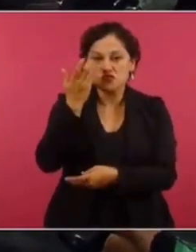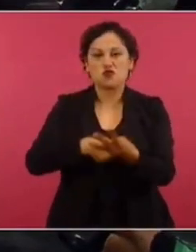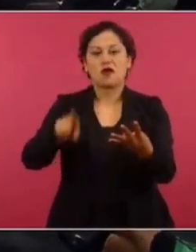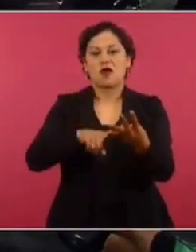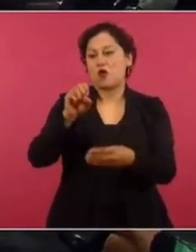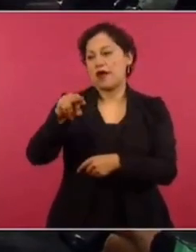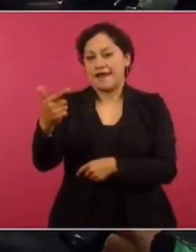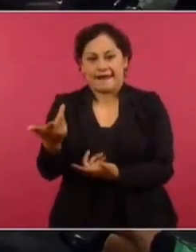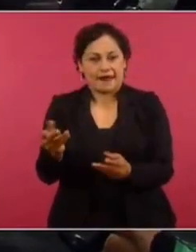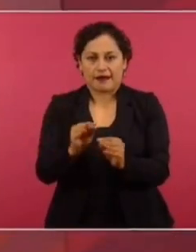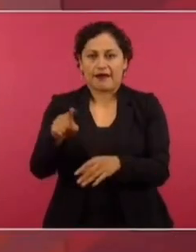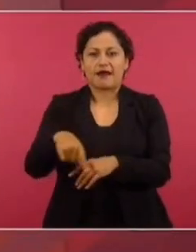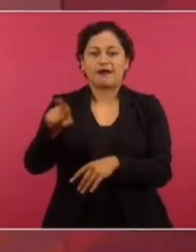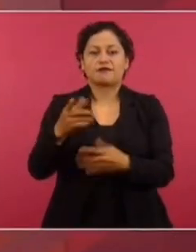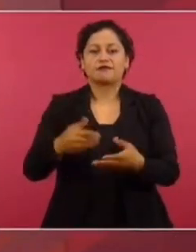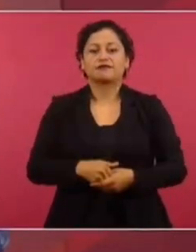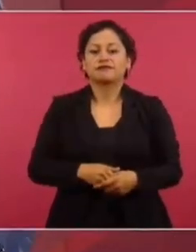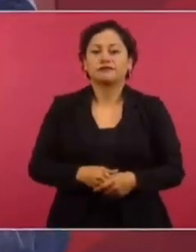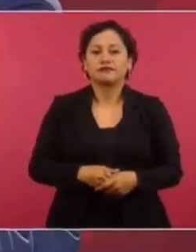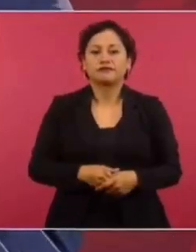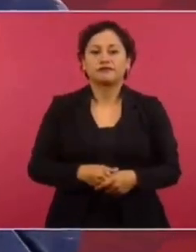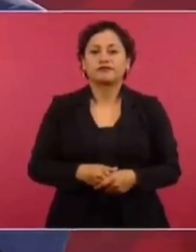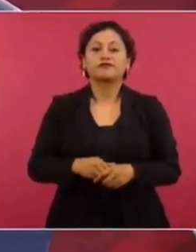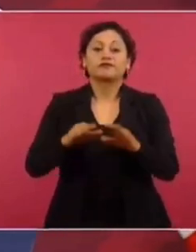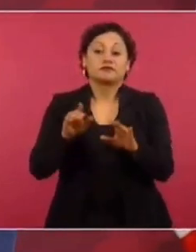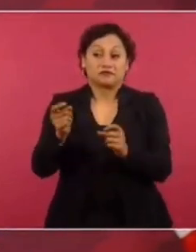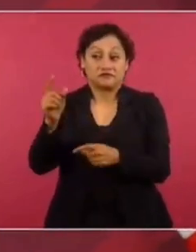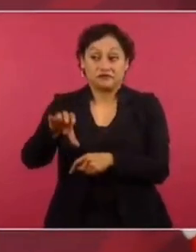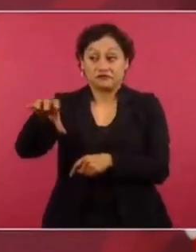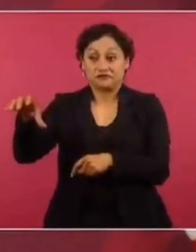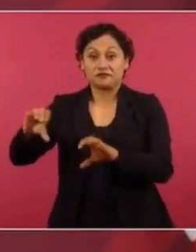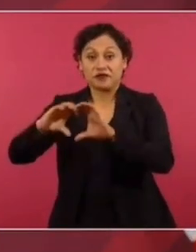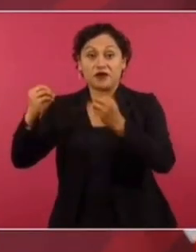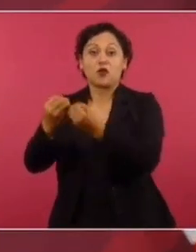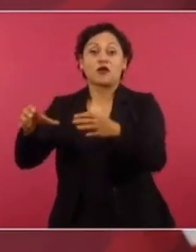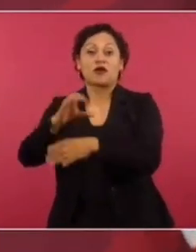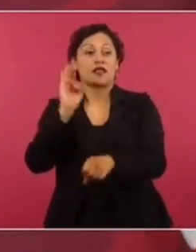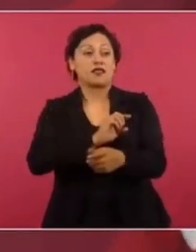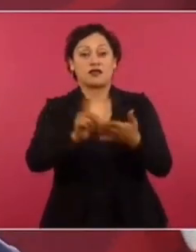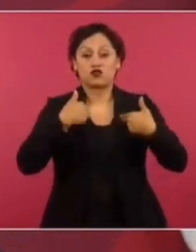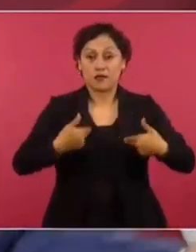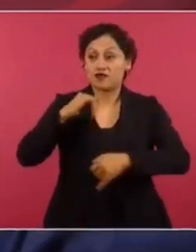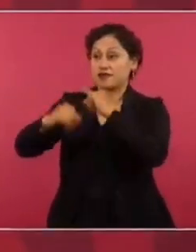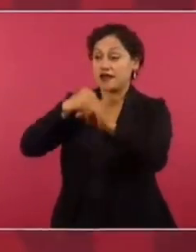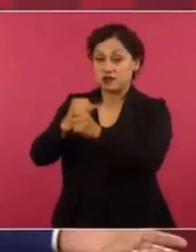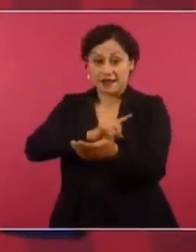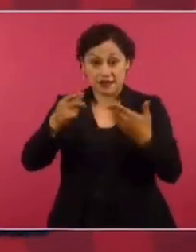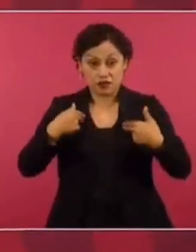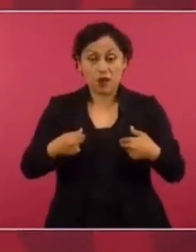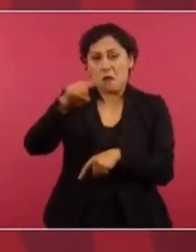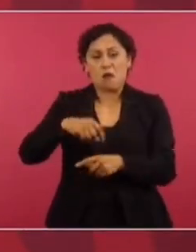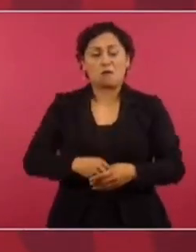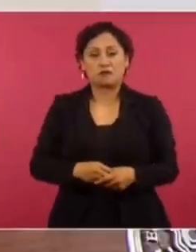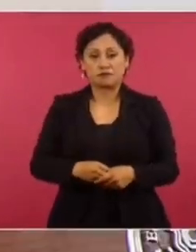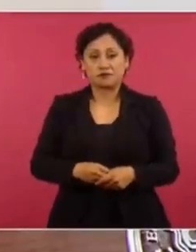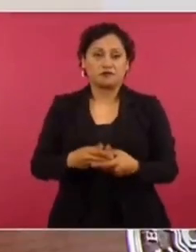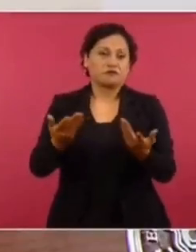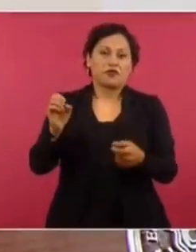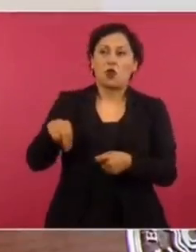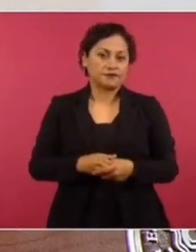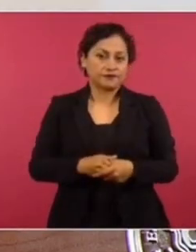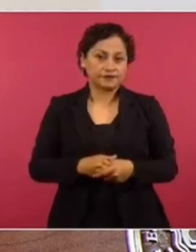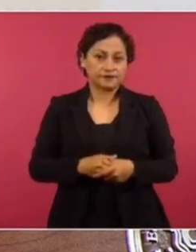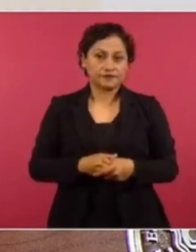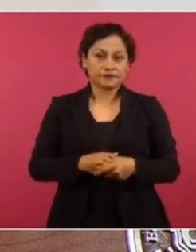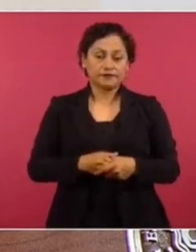no gubernamentales, supuestamente organizaciones de defensa de derechos humanos, organizaciones internacionales de defensa de derechos humanos, de la ONU y de la